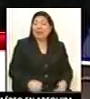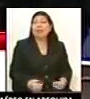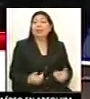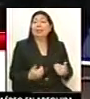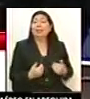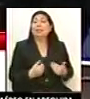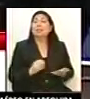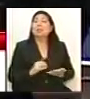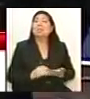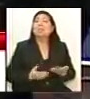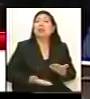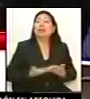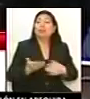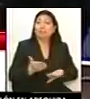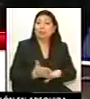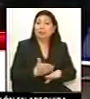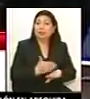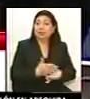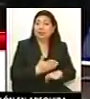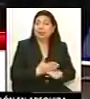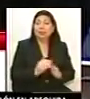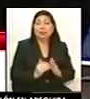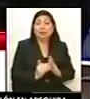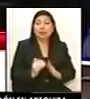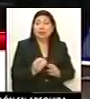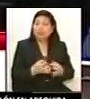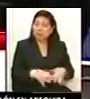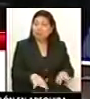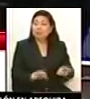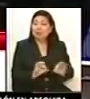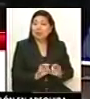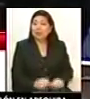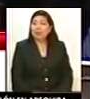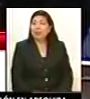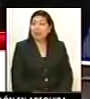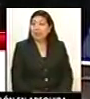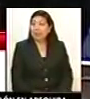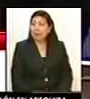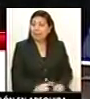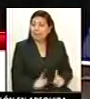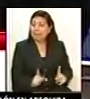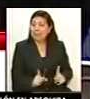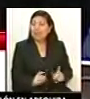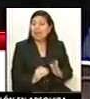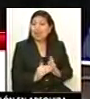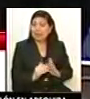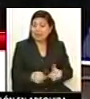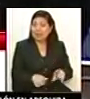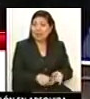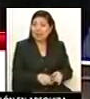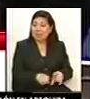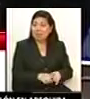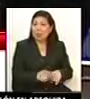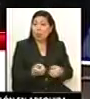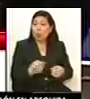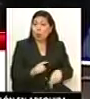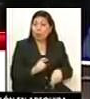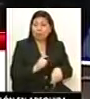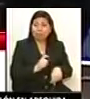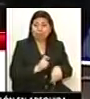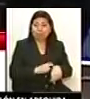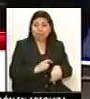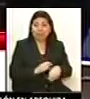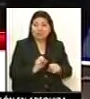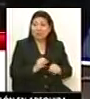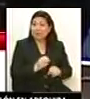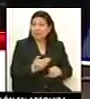que facilitar el desarrollo. Son inversiones de gran envergadura, cuyas adquisiciones son grandes también en el momento de la exploración. Y